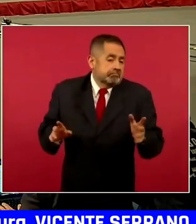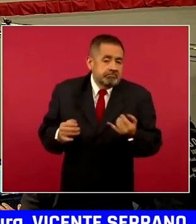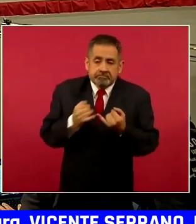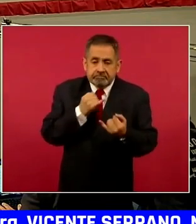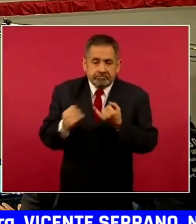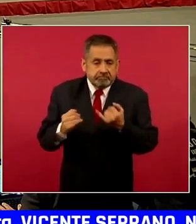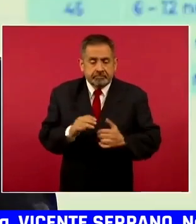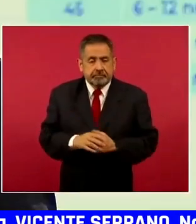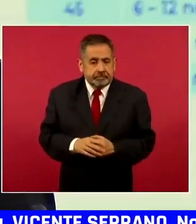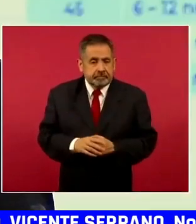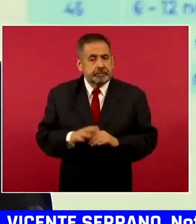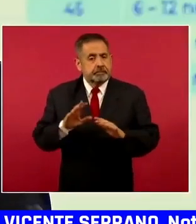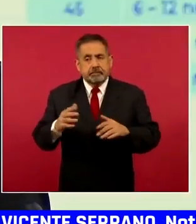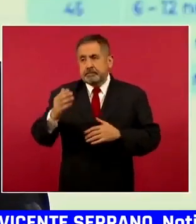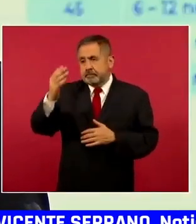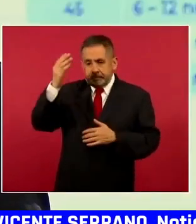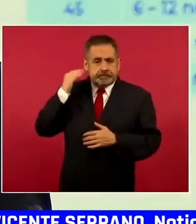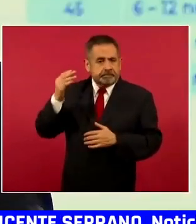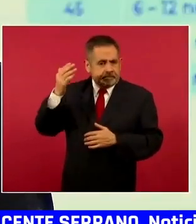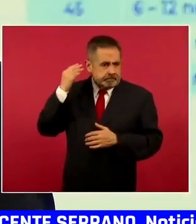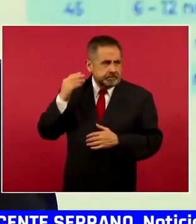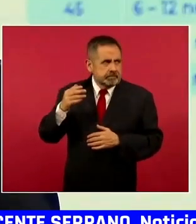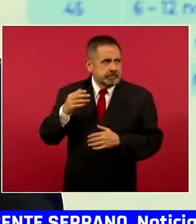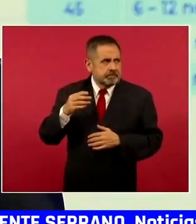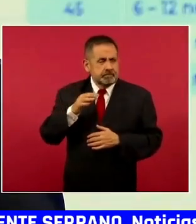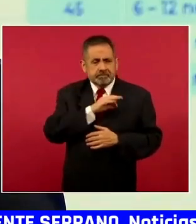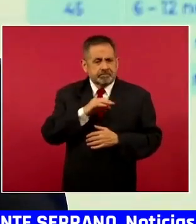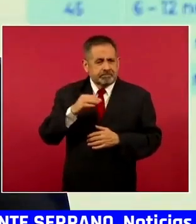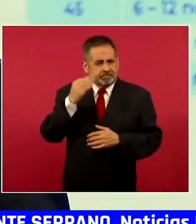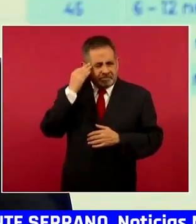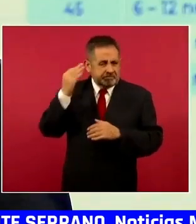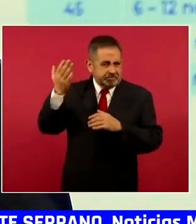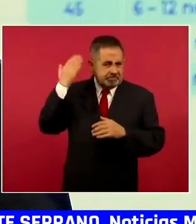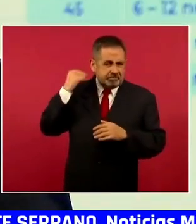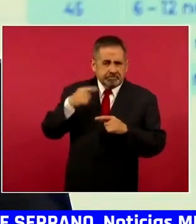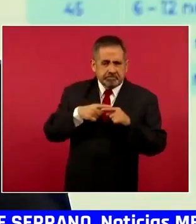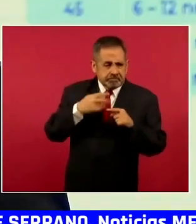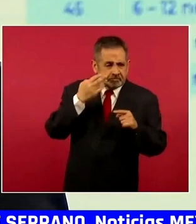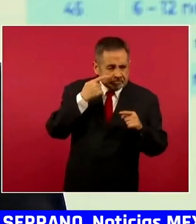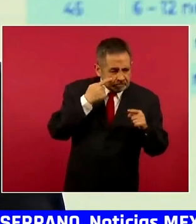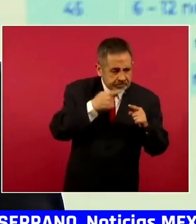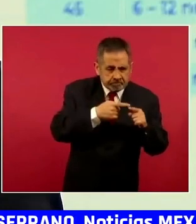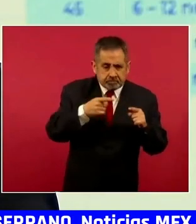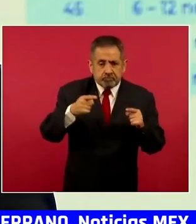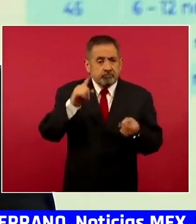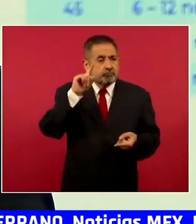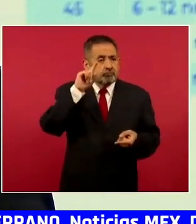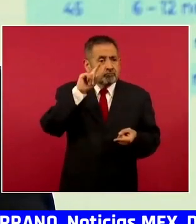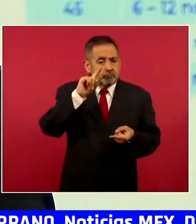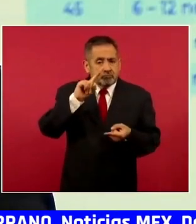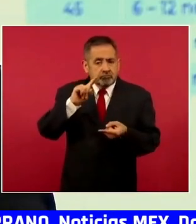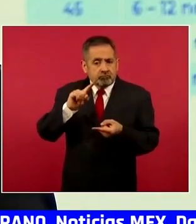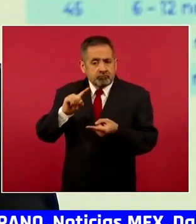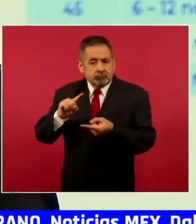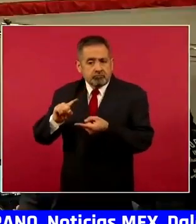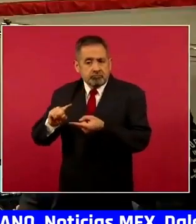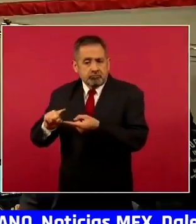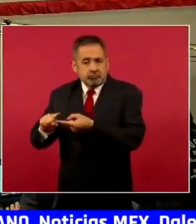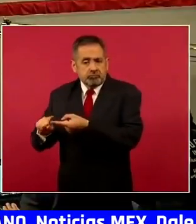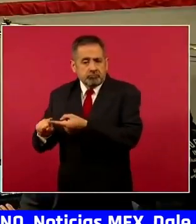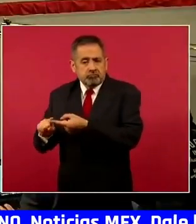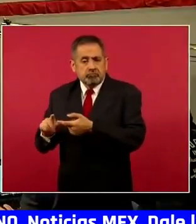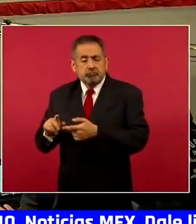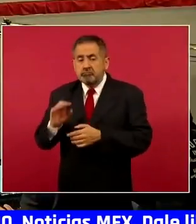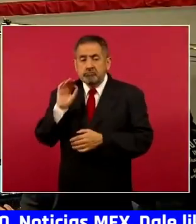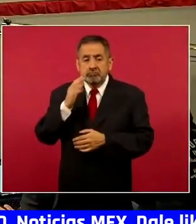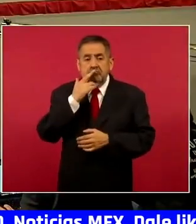alertamos también desde hace varios meses, desde el verano, después de un periodo de descenso, podría ser que tuviéramos un cambio en